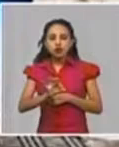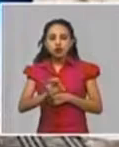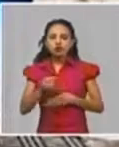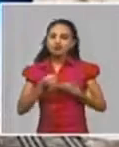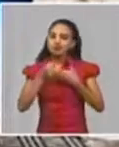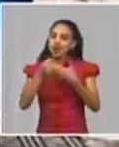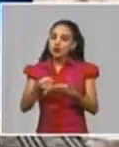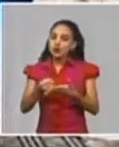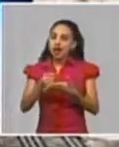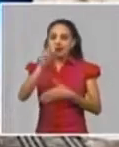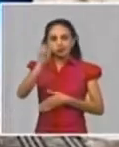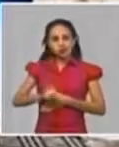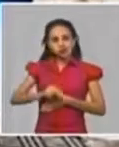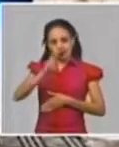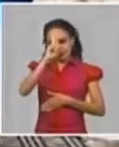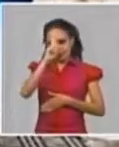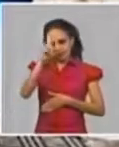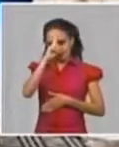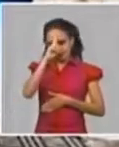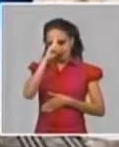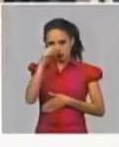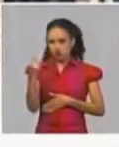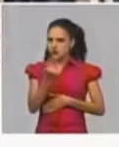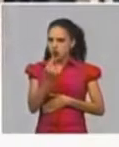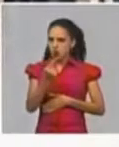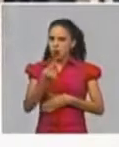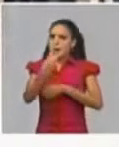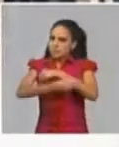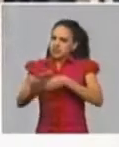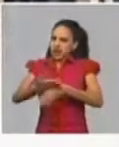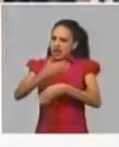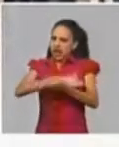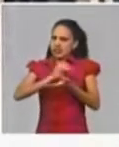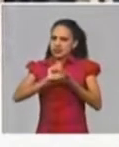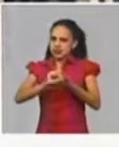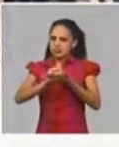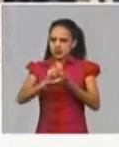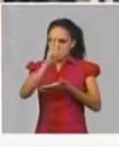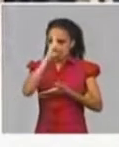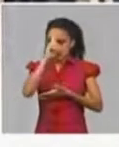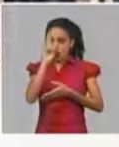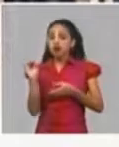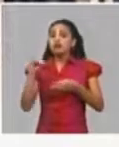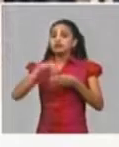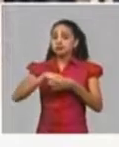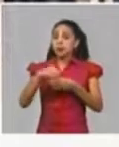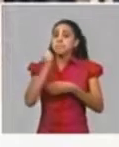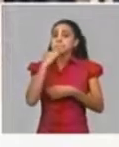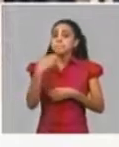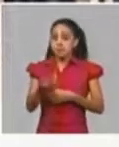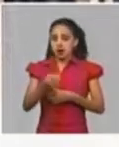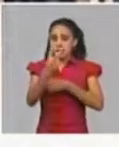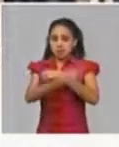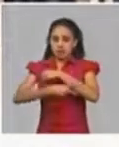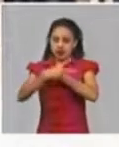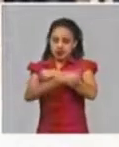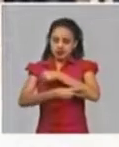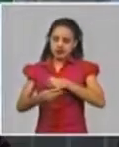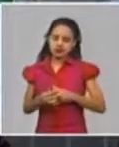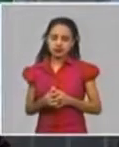que se incorporaron, no solo a los países que ya tenían y recibieron más, sino a los 9. Ahora, interesante,